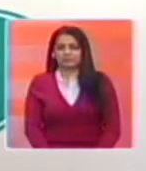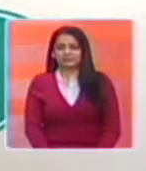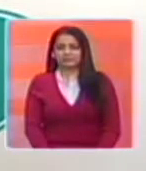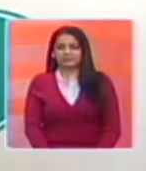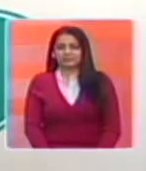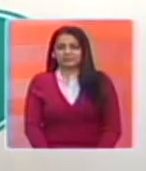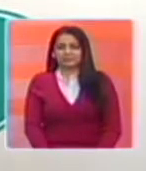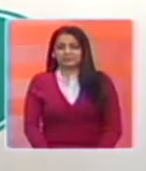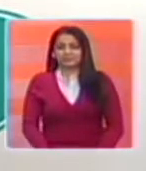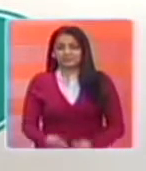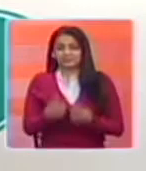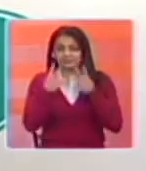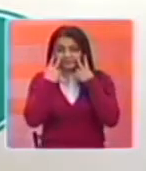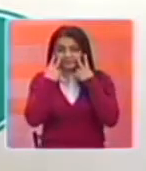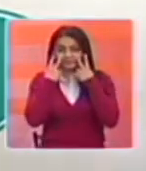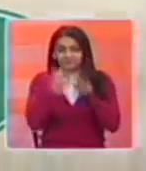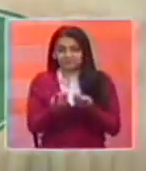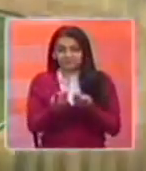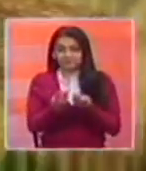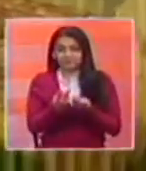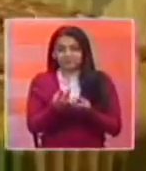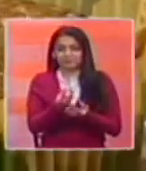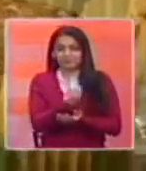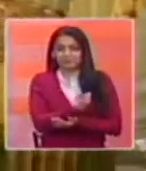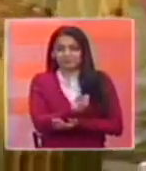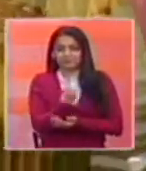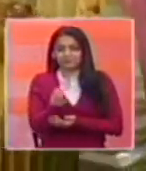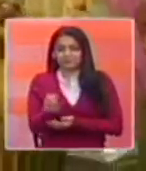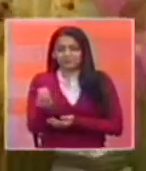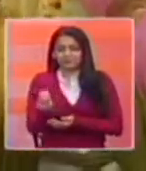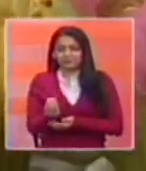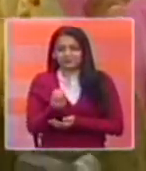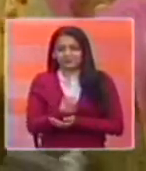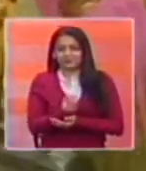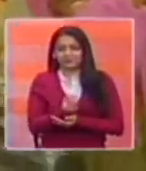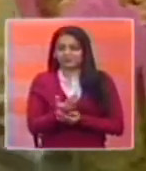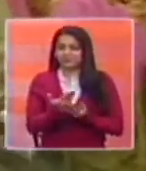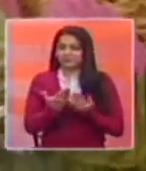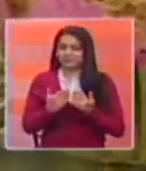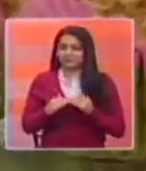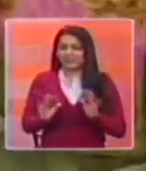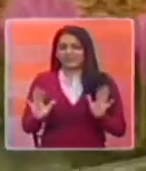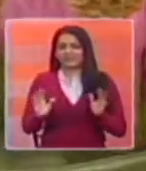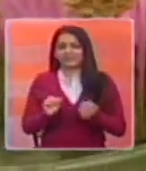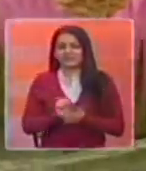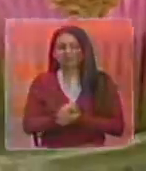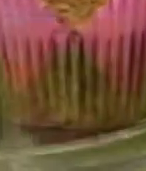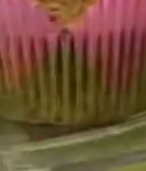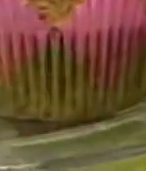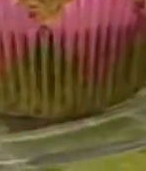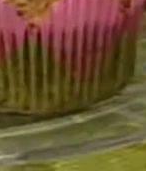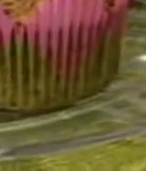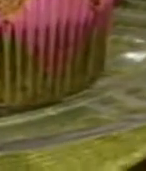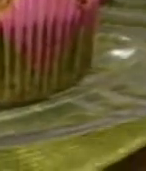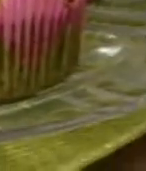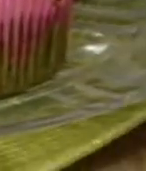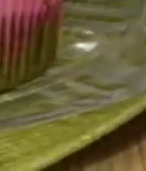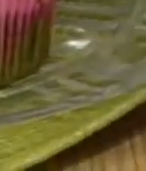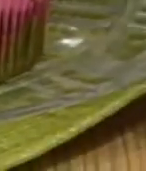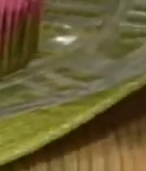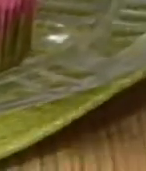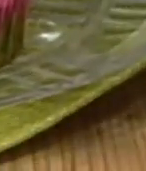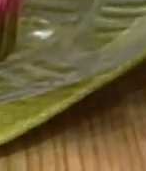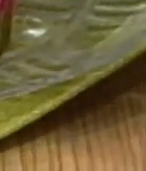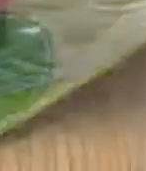Bueno, miren, mis cupcakes están listos. Déjenme decirles, antes de irme, por favor, azul, verde, amarillo. El mundo de todos